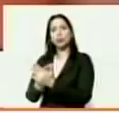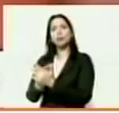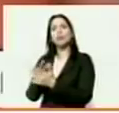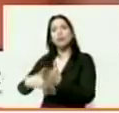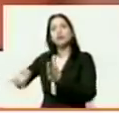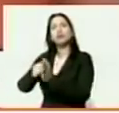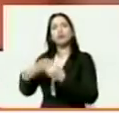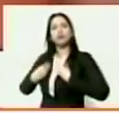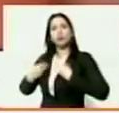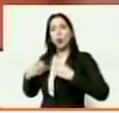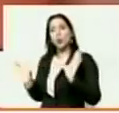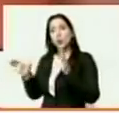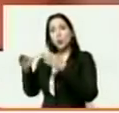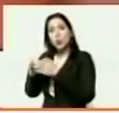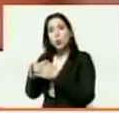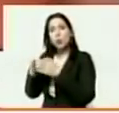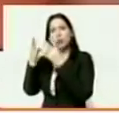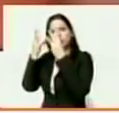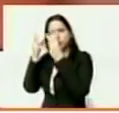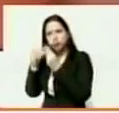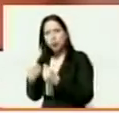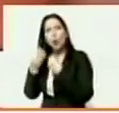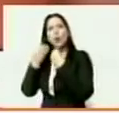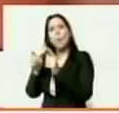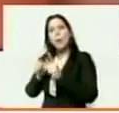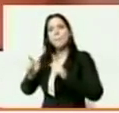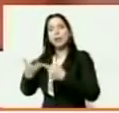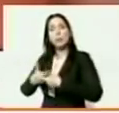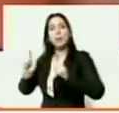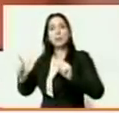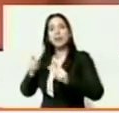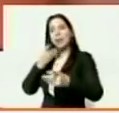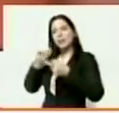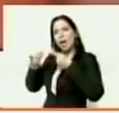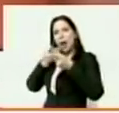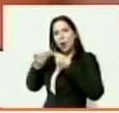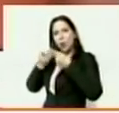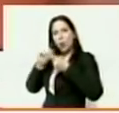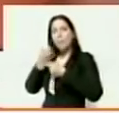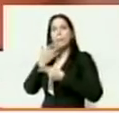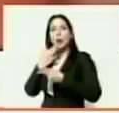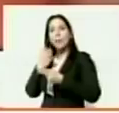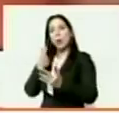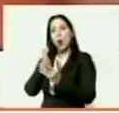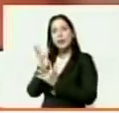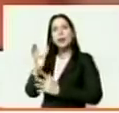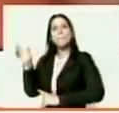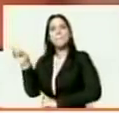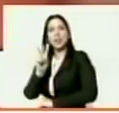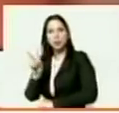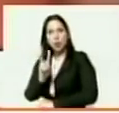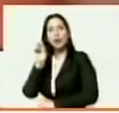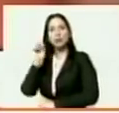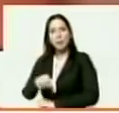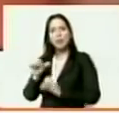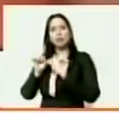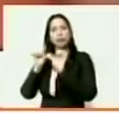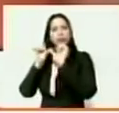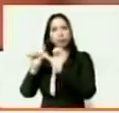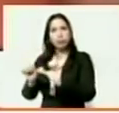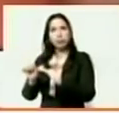el grupo Contadora como un espacio que permita el diálogo entre los venezolanos y mantenga